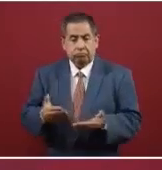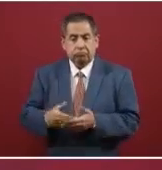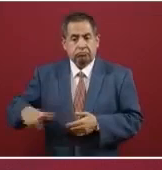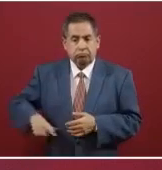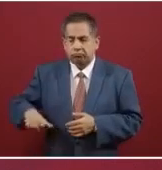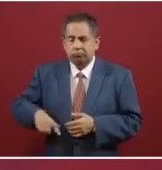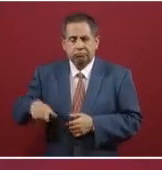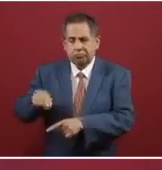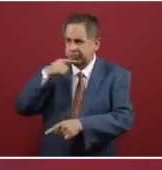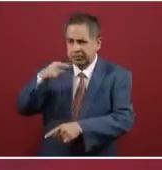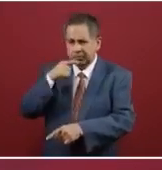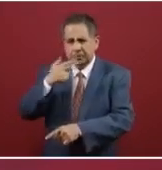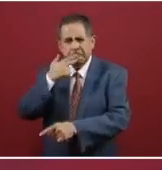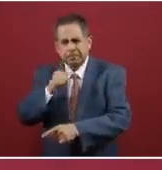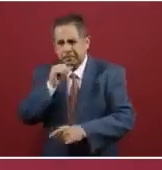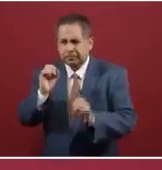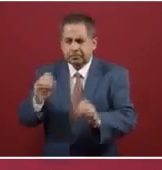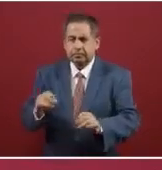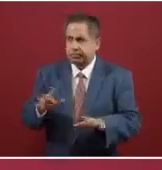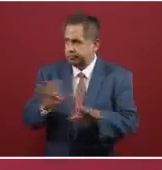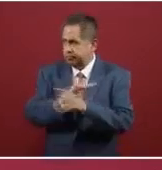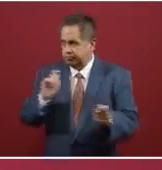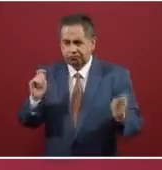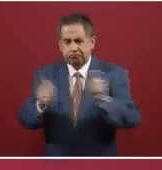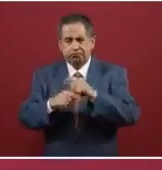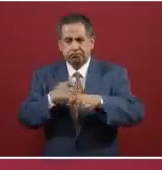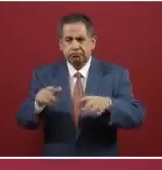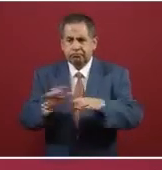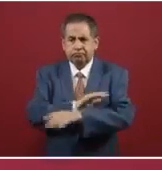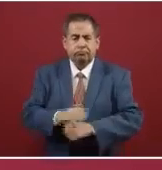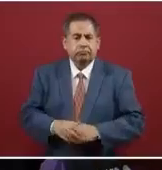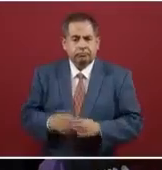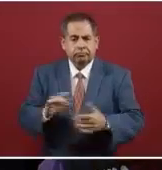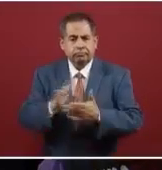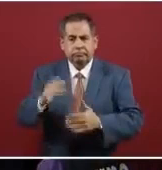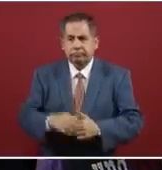para nada. Todo esto va a cambiar. Muchas gracias.